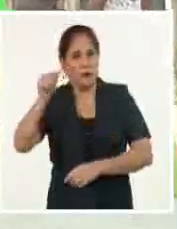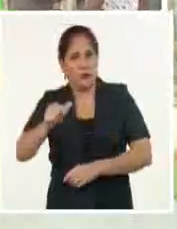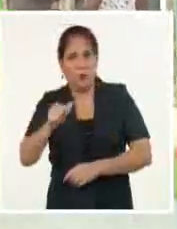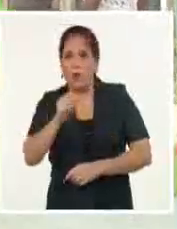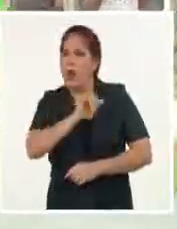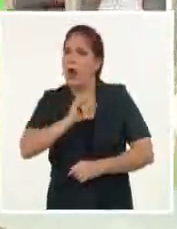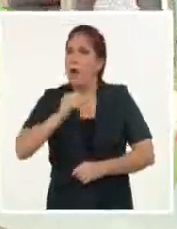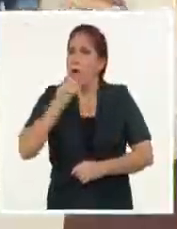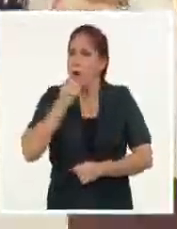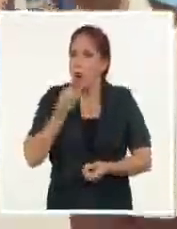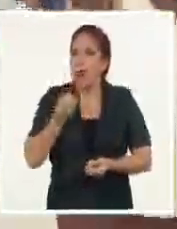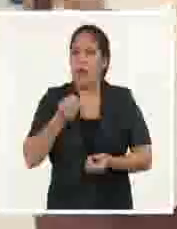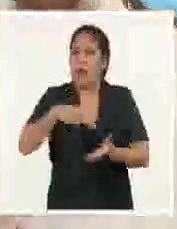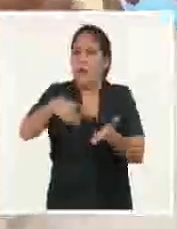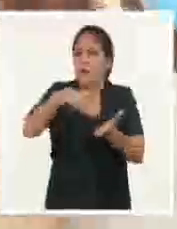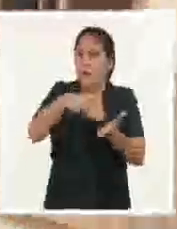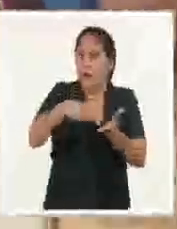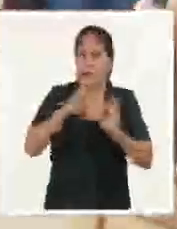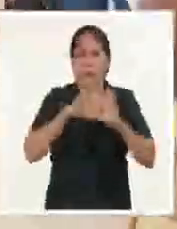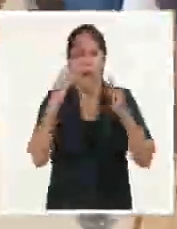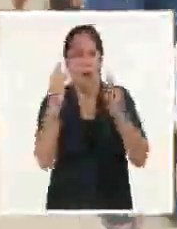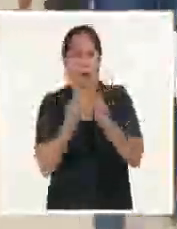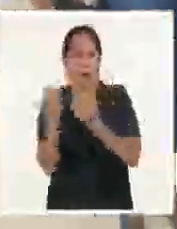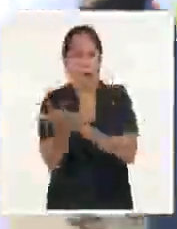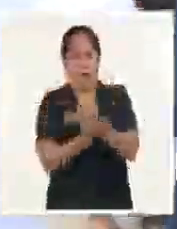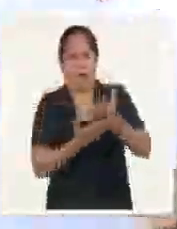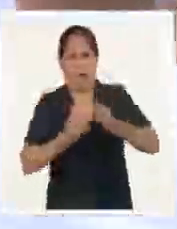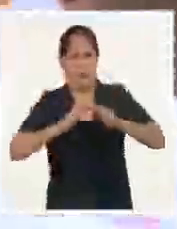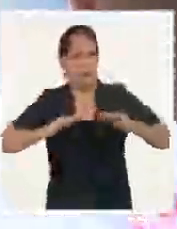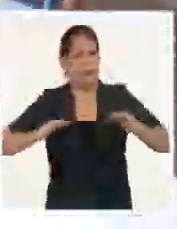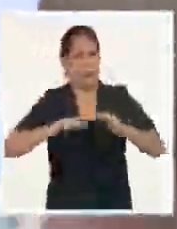juvenil compartido con la familia cubana.